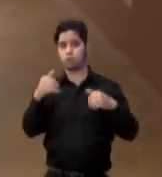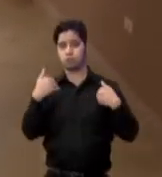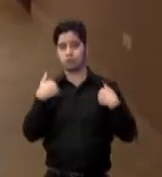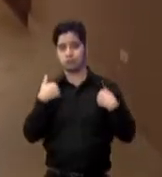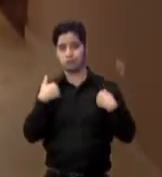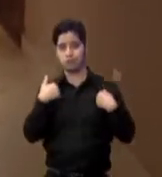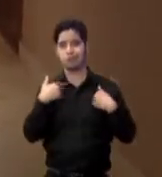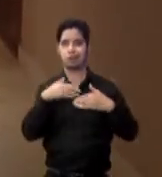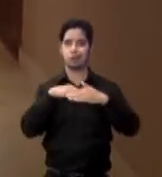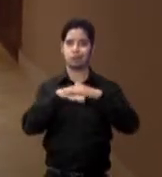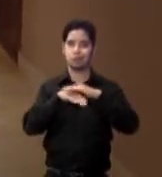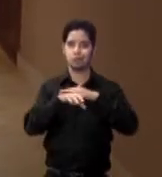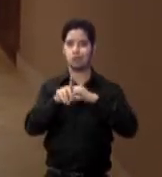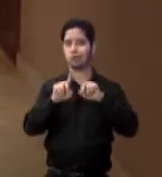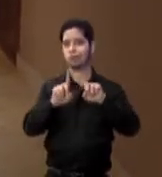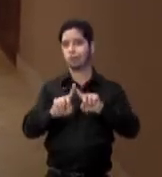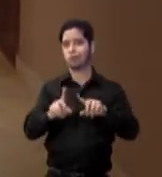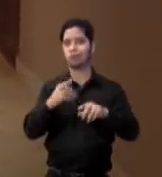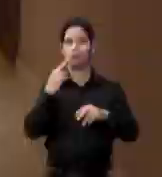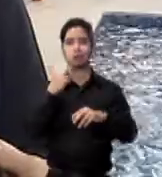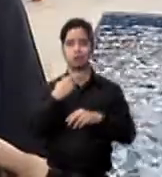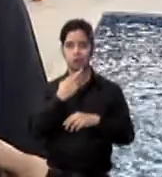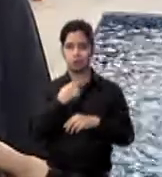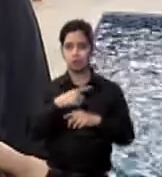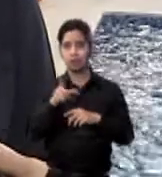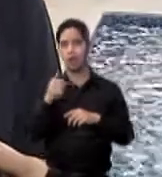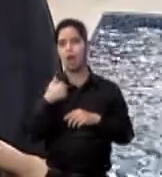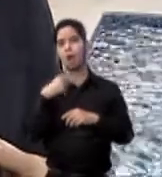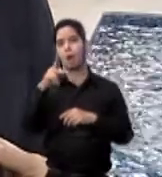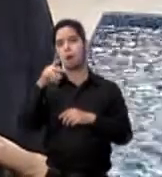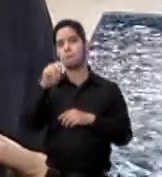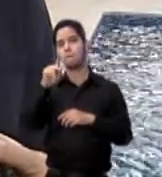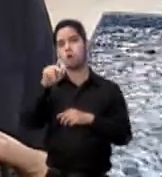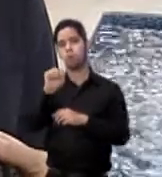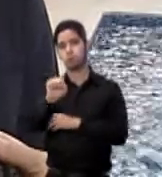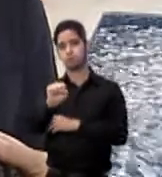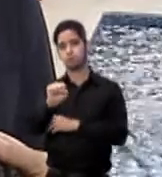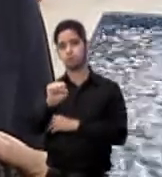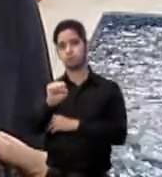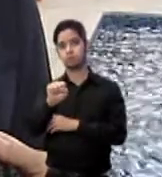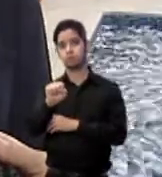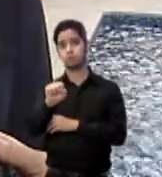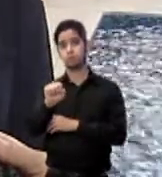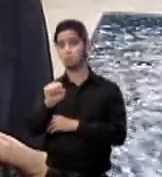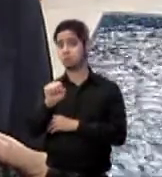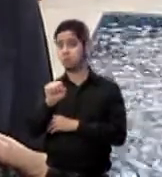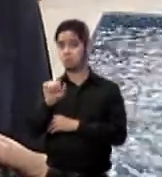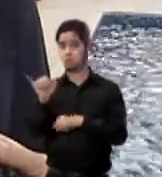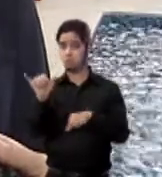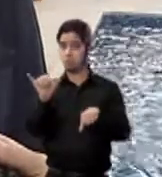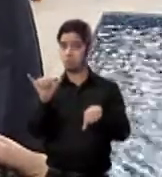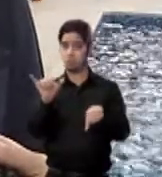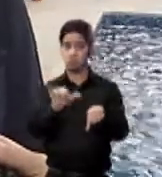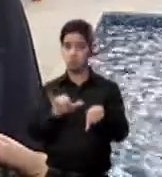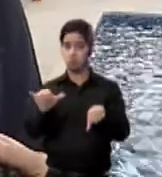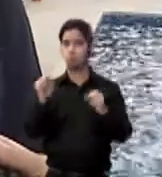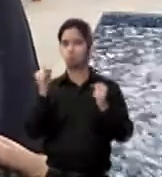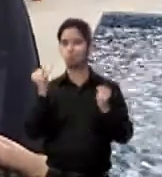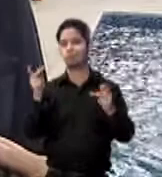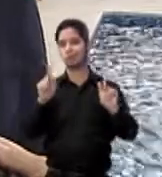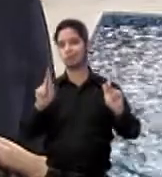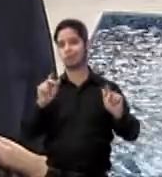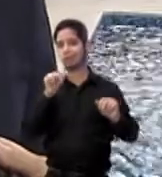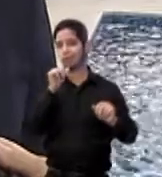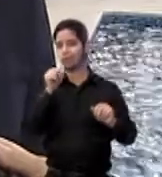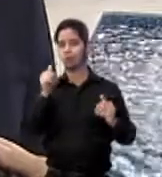acceso a distintos restaurantes, a pubs, y a la misma vez pues hay muchas personas que no